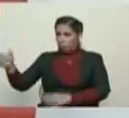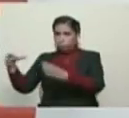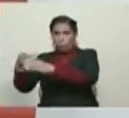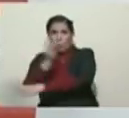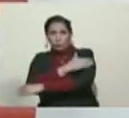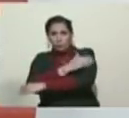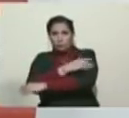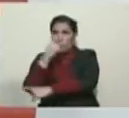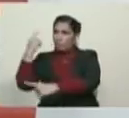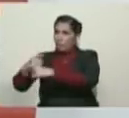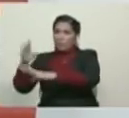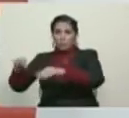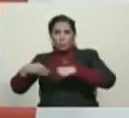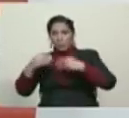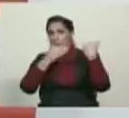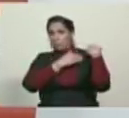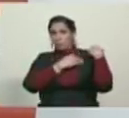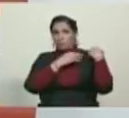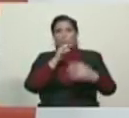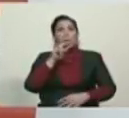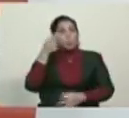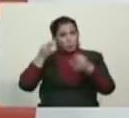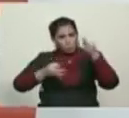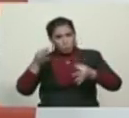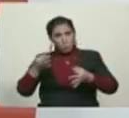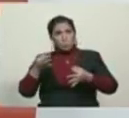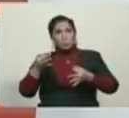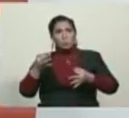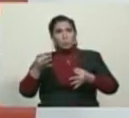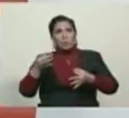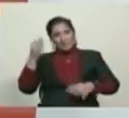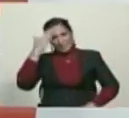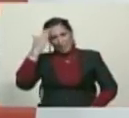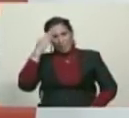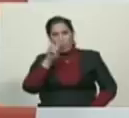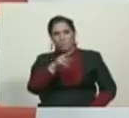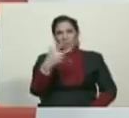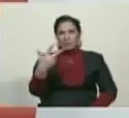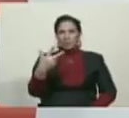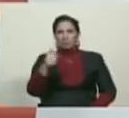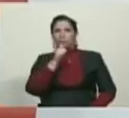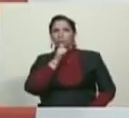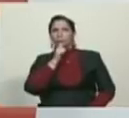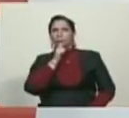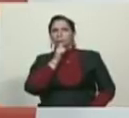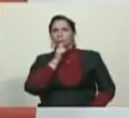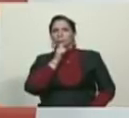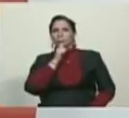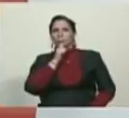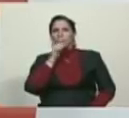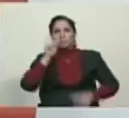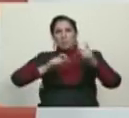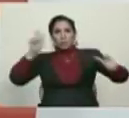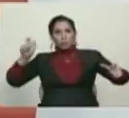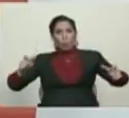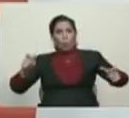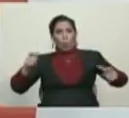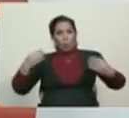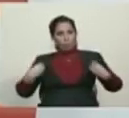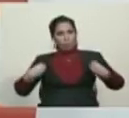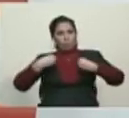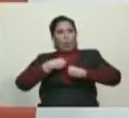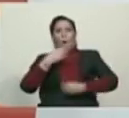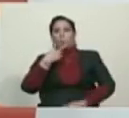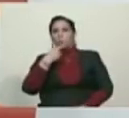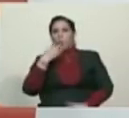andando. Lo cierto es que el 23, aquí lo único que va a pasar es que vamos a ver gente con camisa roja por todos lados, marchando,